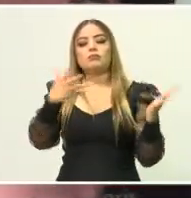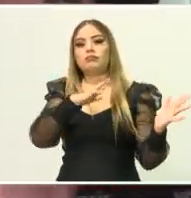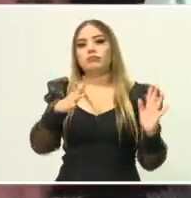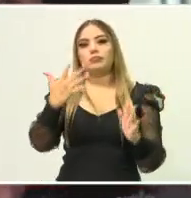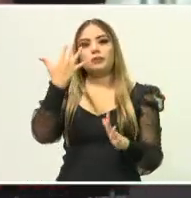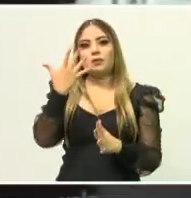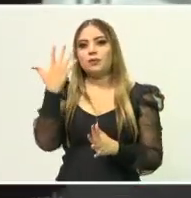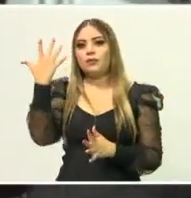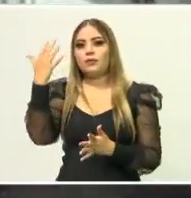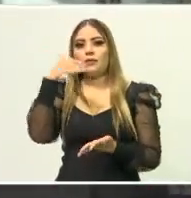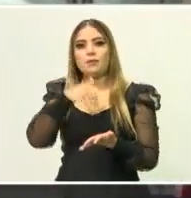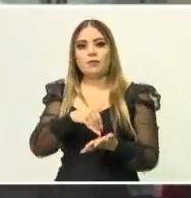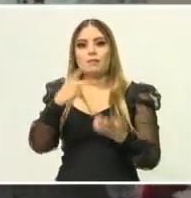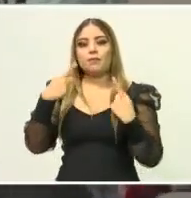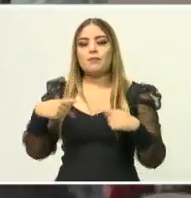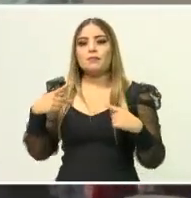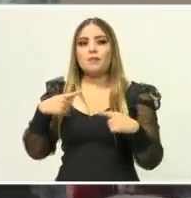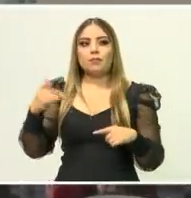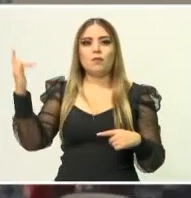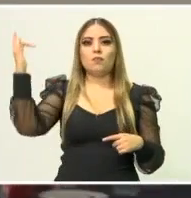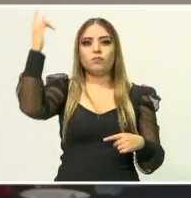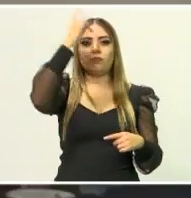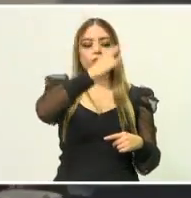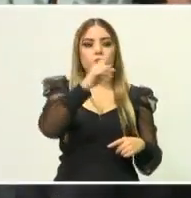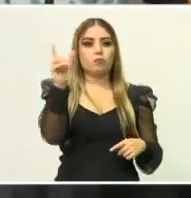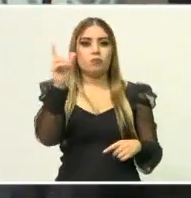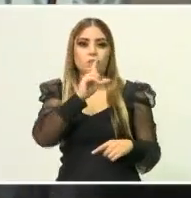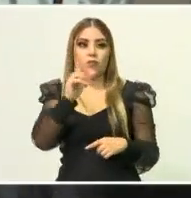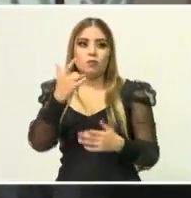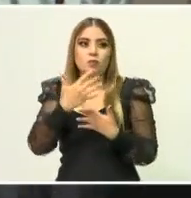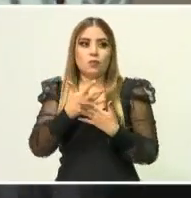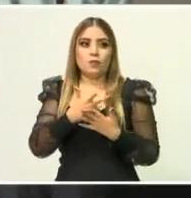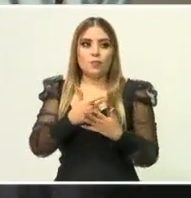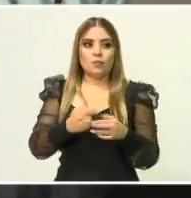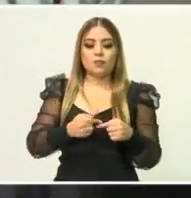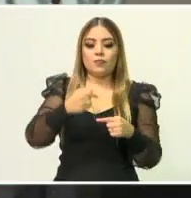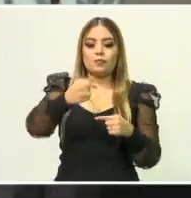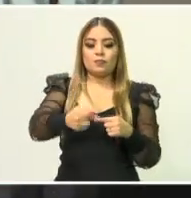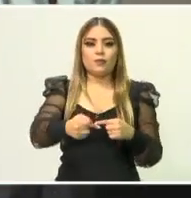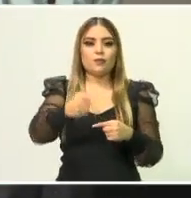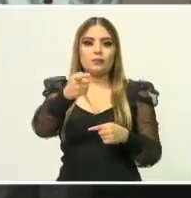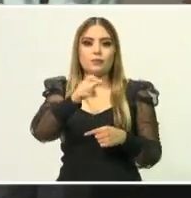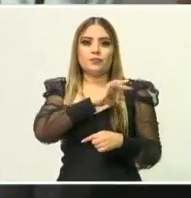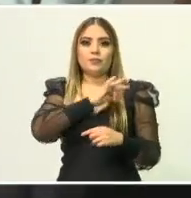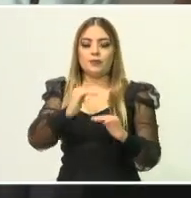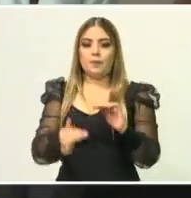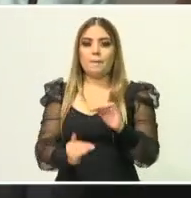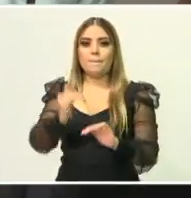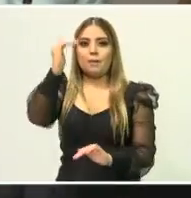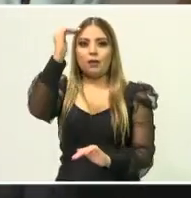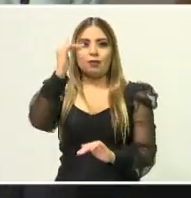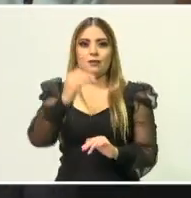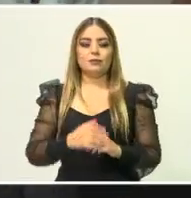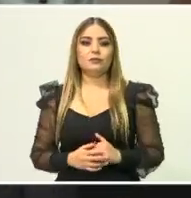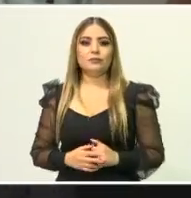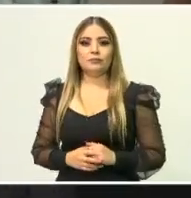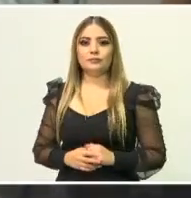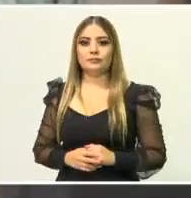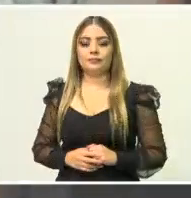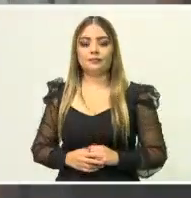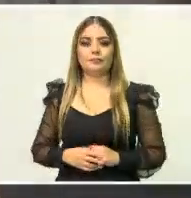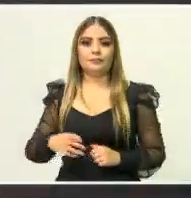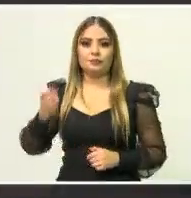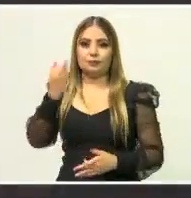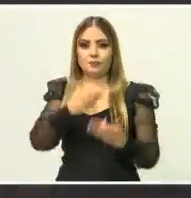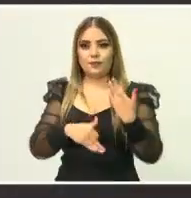55.000 pasajeros y se prevé que al cierre del año en curso se pueda superar la meta del 2019 todo